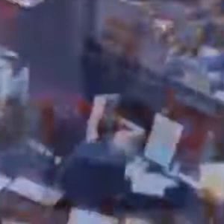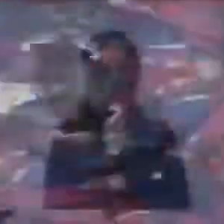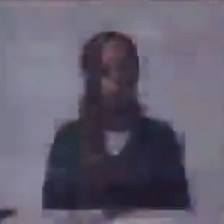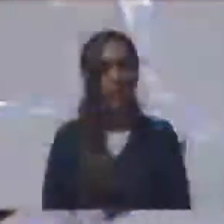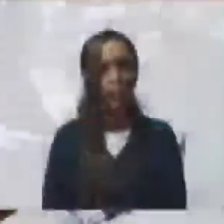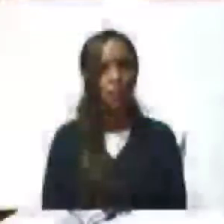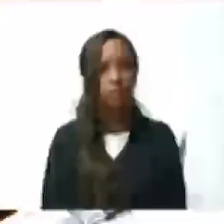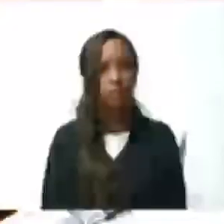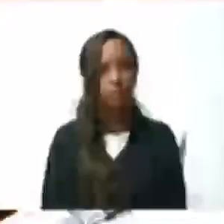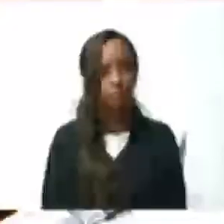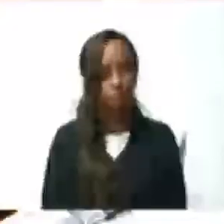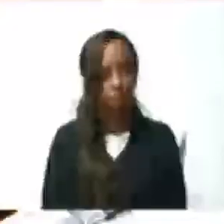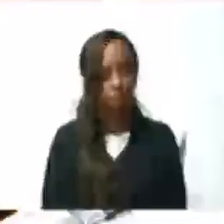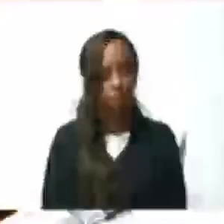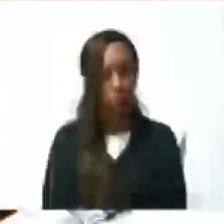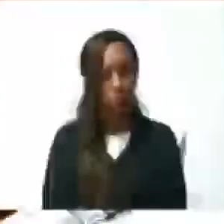decirle,